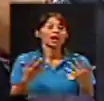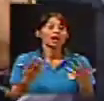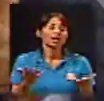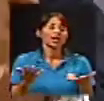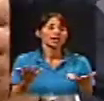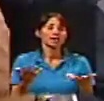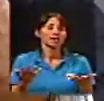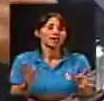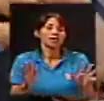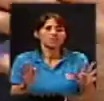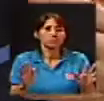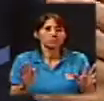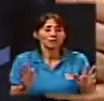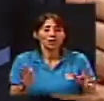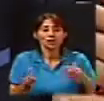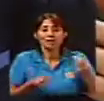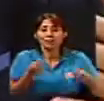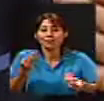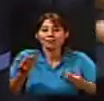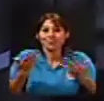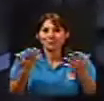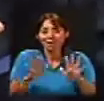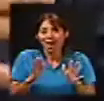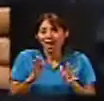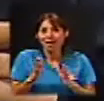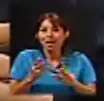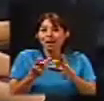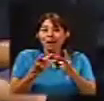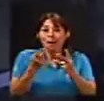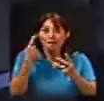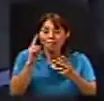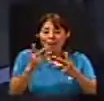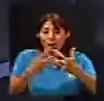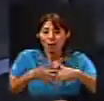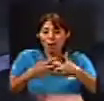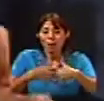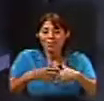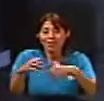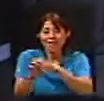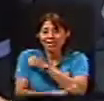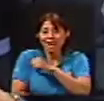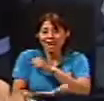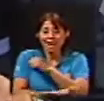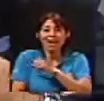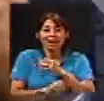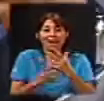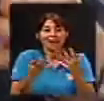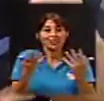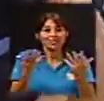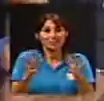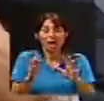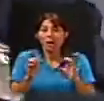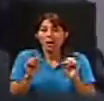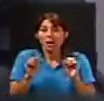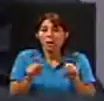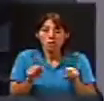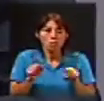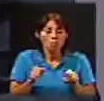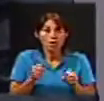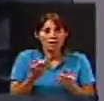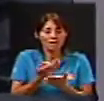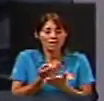Ya prácticamente, si estaba financiado para una compañía extranjera, puede financiar la misma fuente,